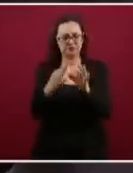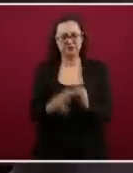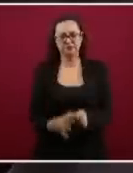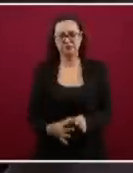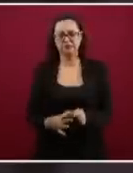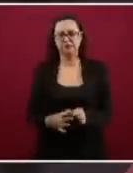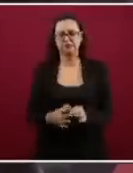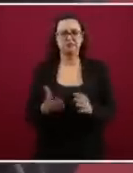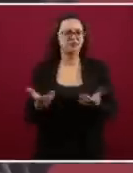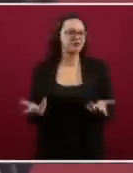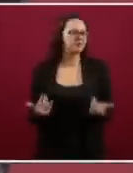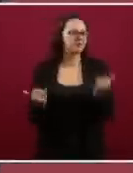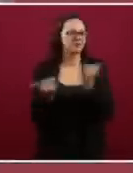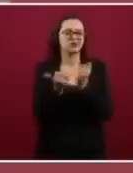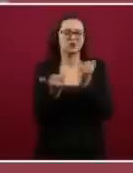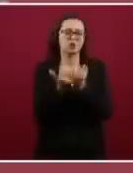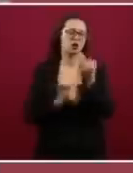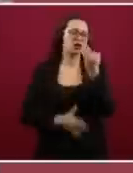Hay, como en todo,